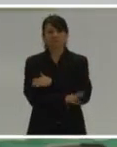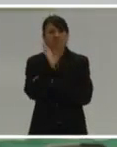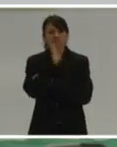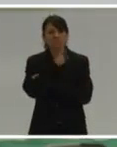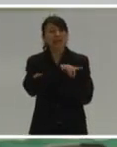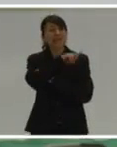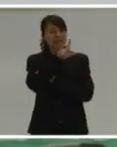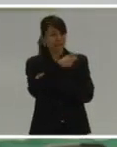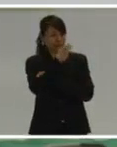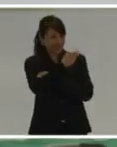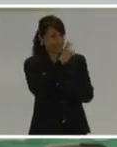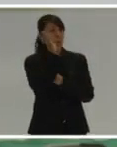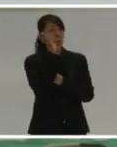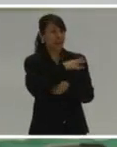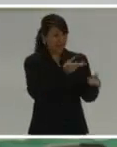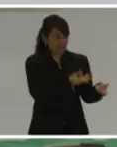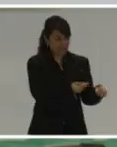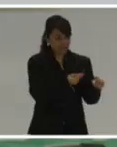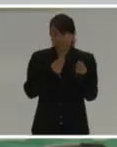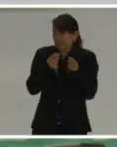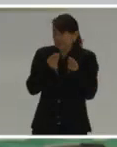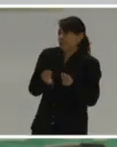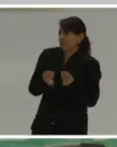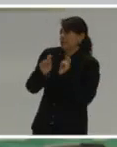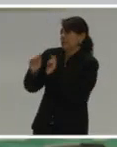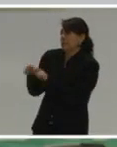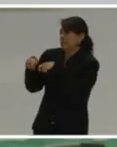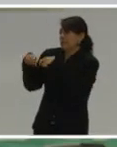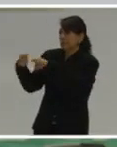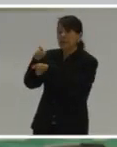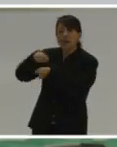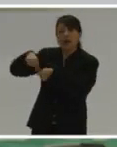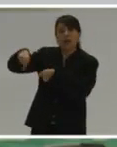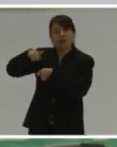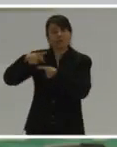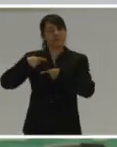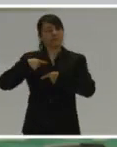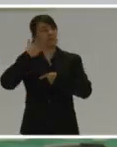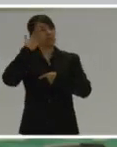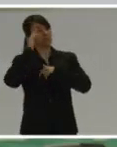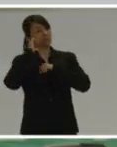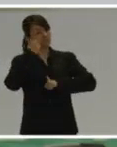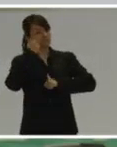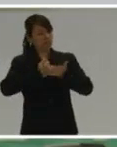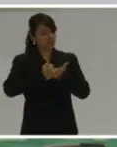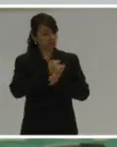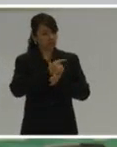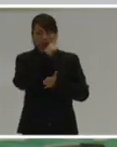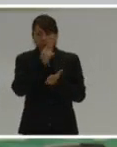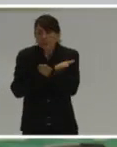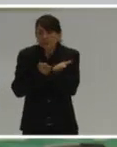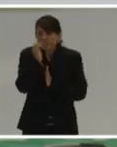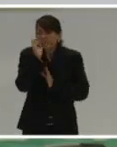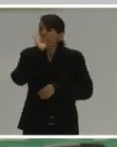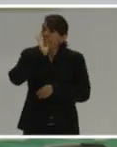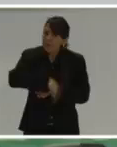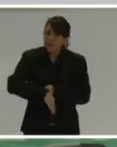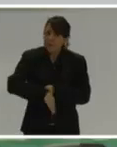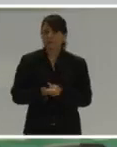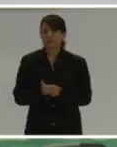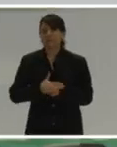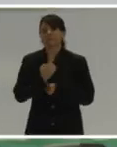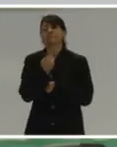su decisión. Pero una mayoría es que no estamos cuidando de que los principios,